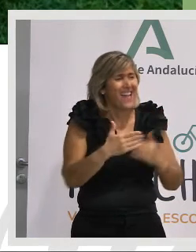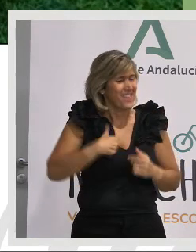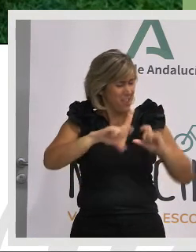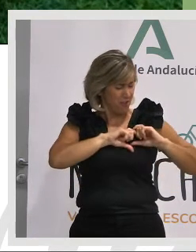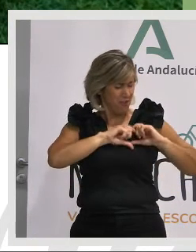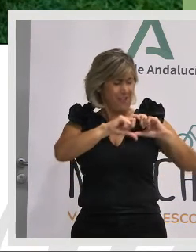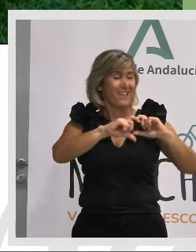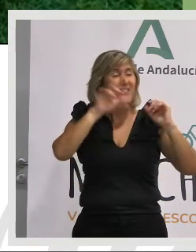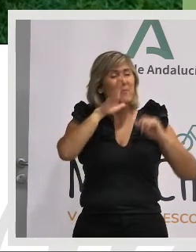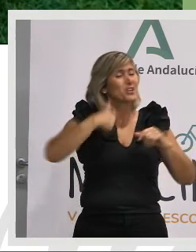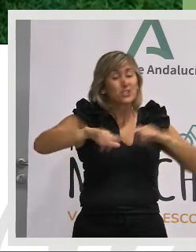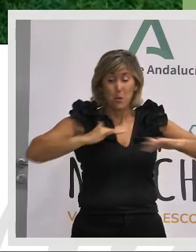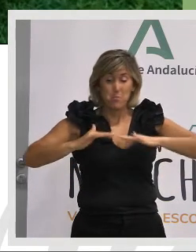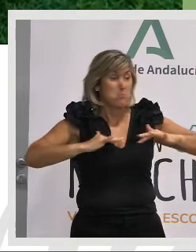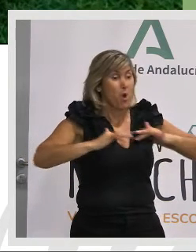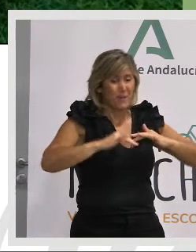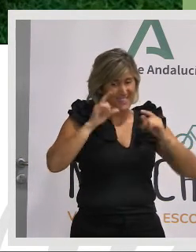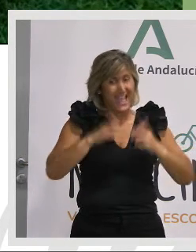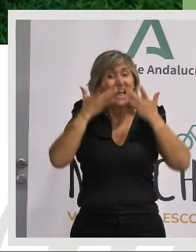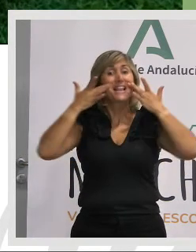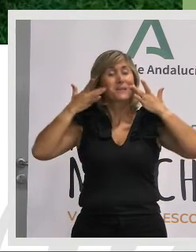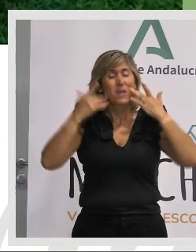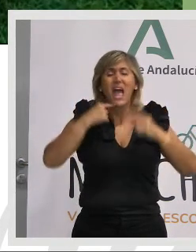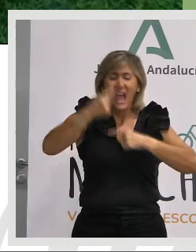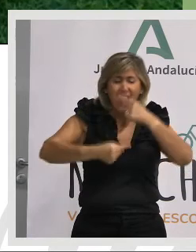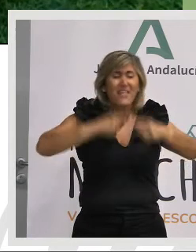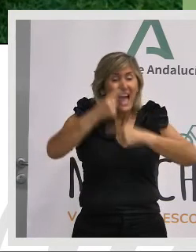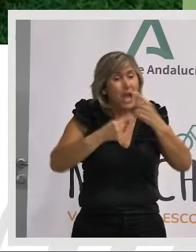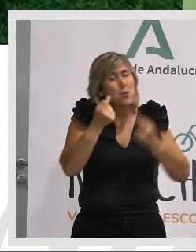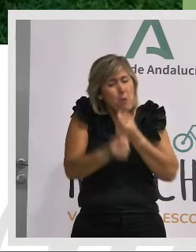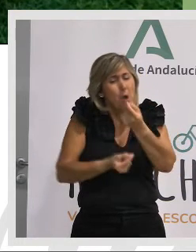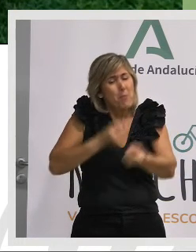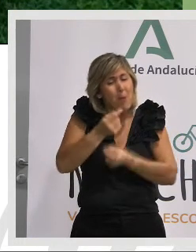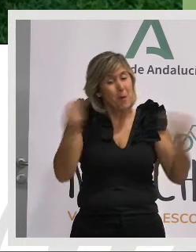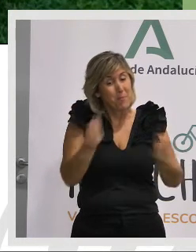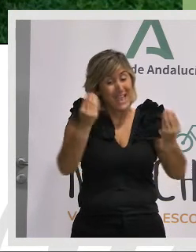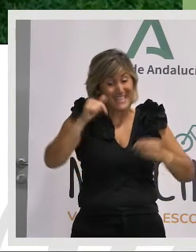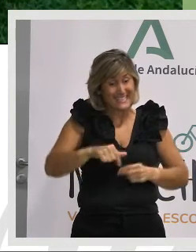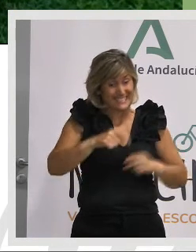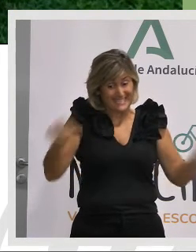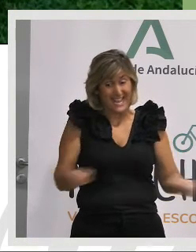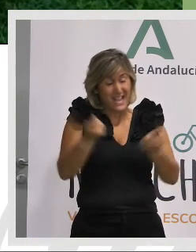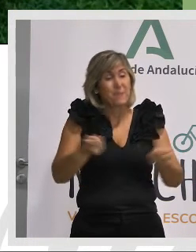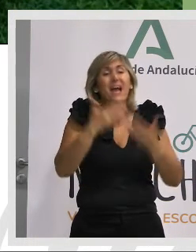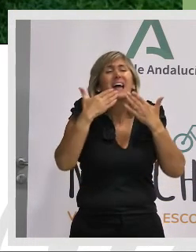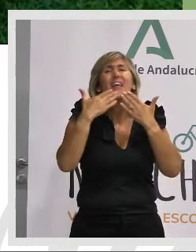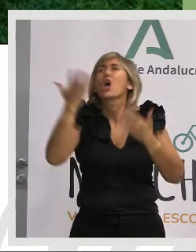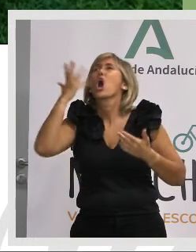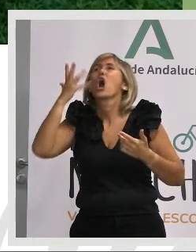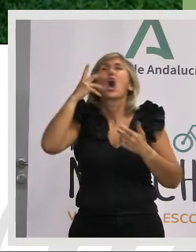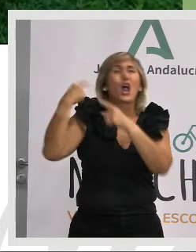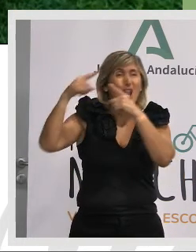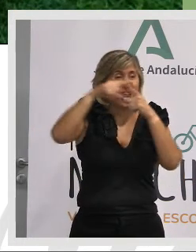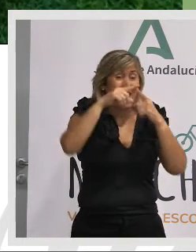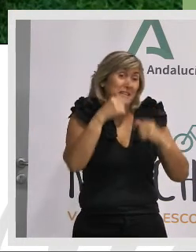años trabajando la movilidad sostenible y cada año nos superamos un poquito más. Nuestra campaña este año ha sido a través de los colores. Esperemos que os